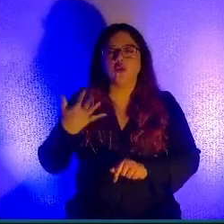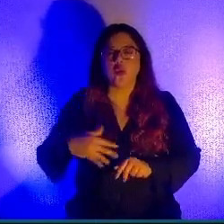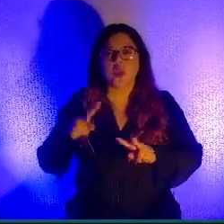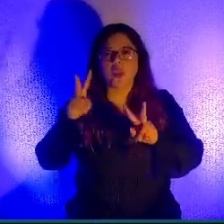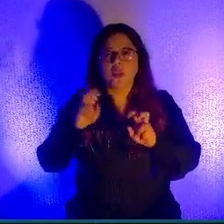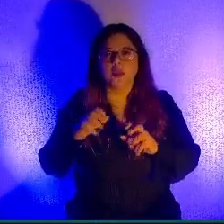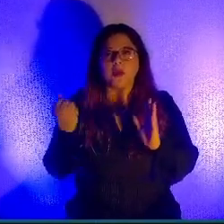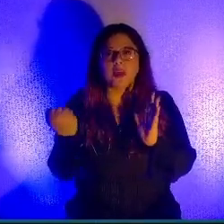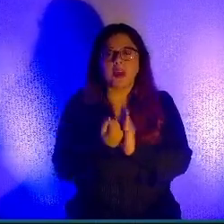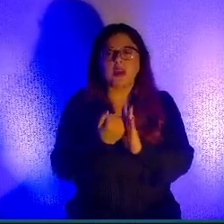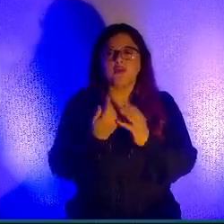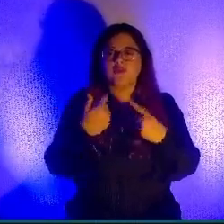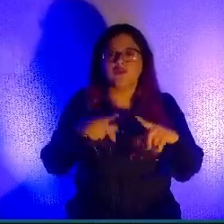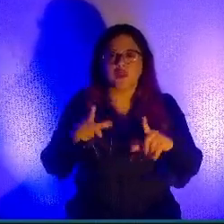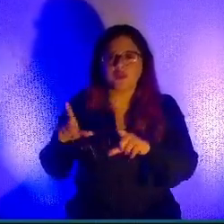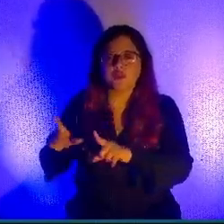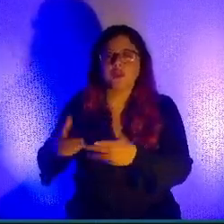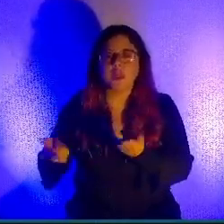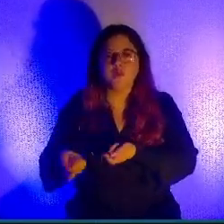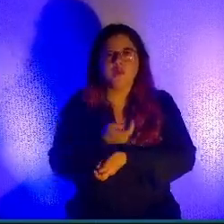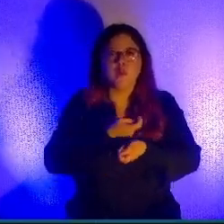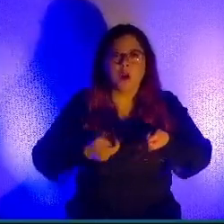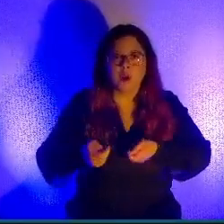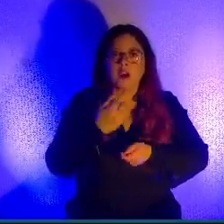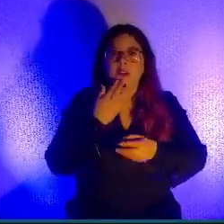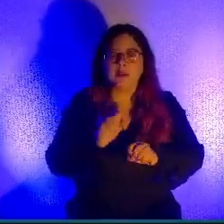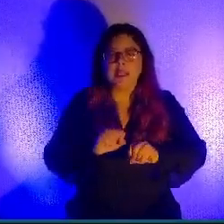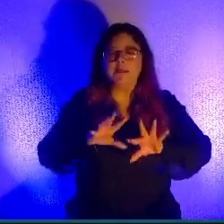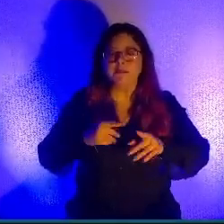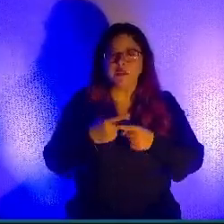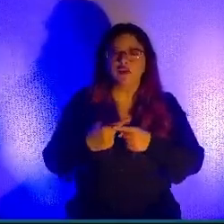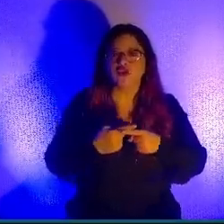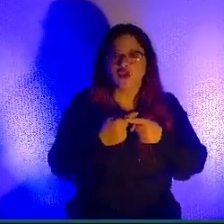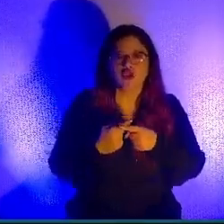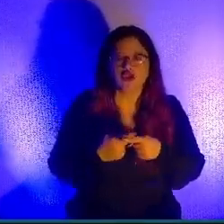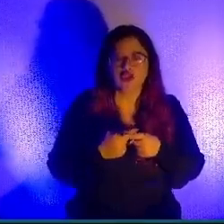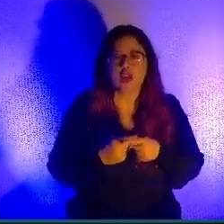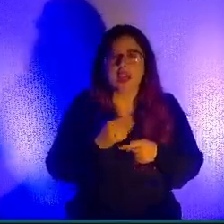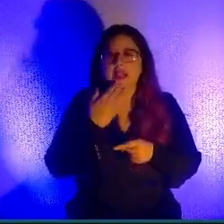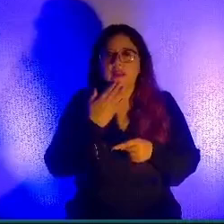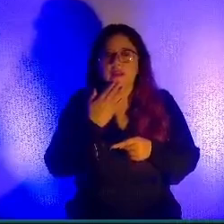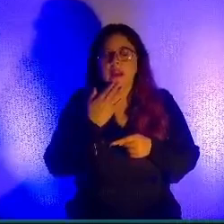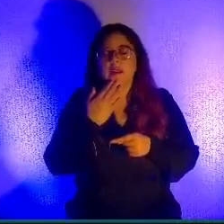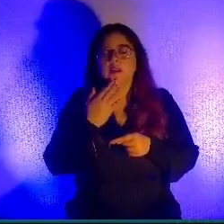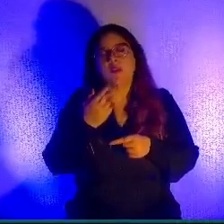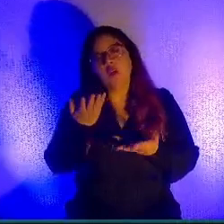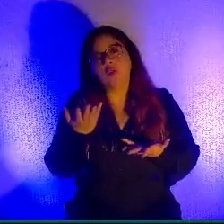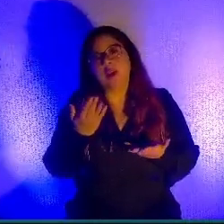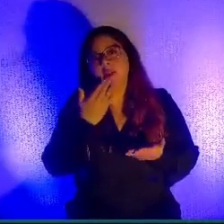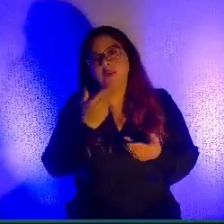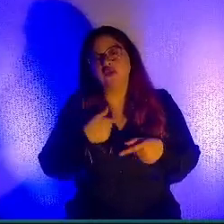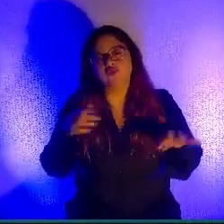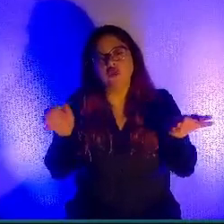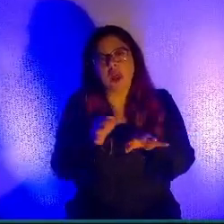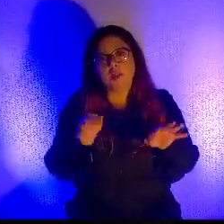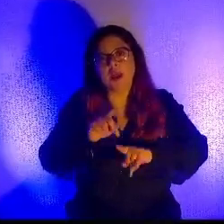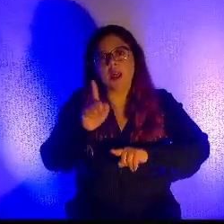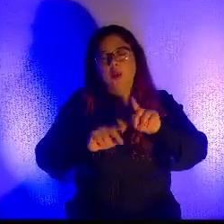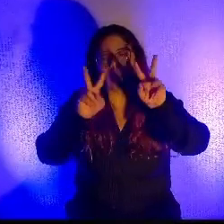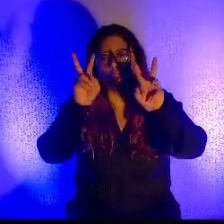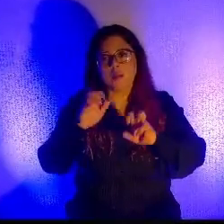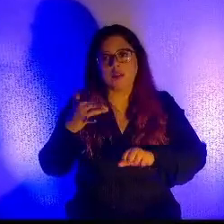certificación muy importante para todo el mercado impacto social trenamiento de parceros pero quiero hablar un poco más de